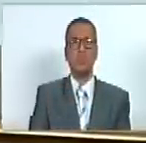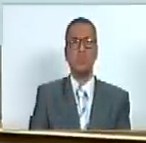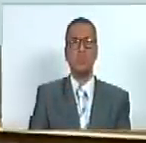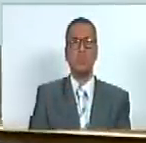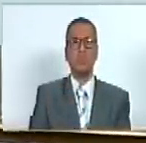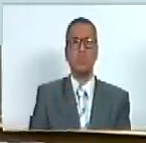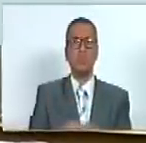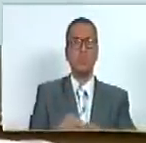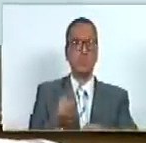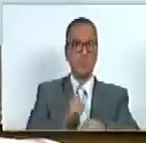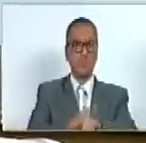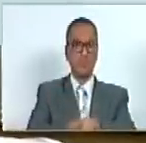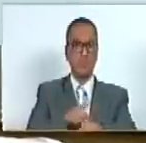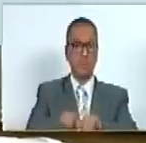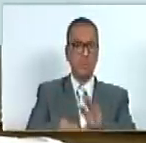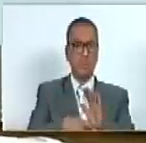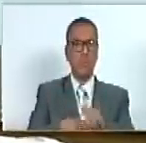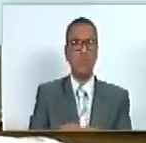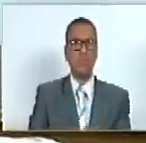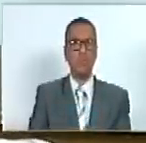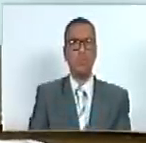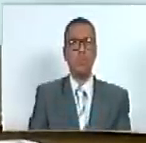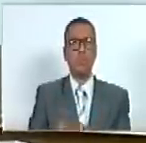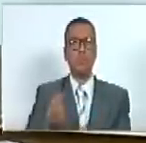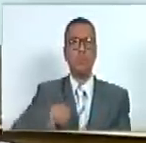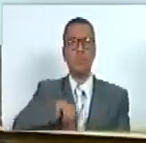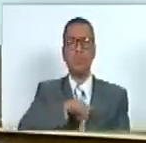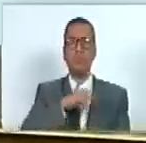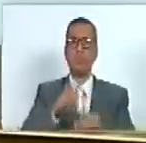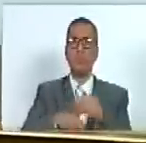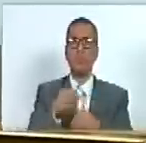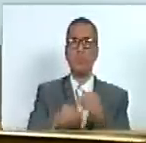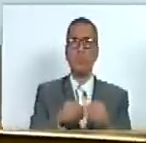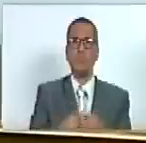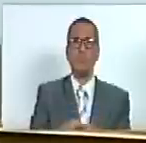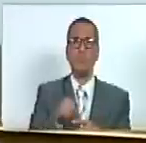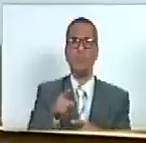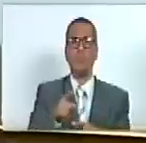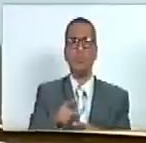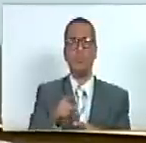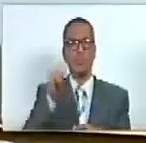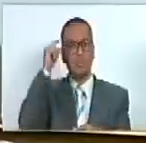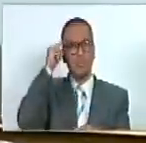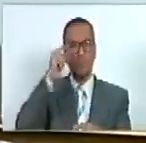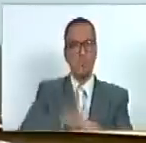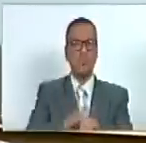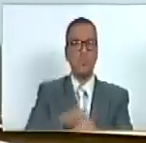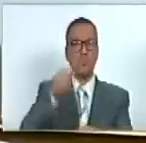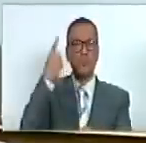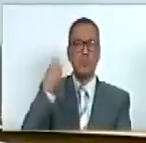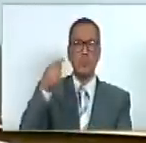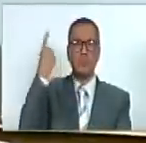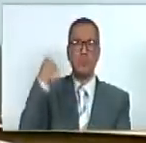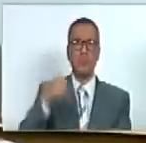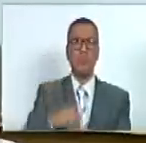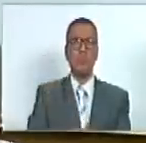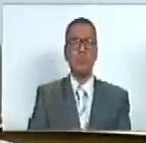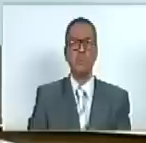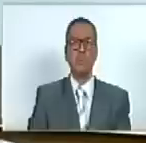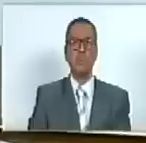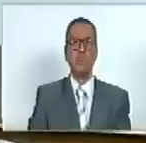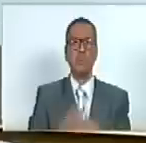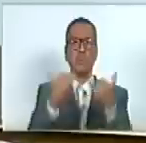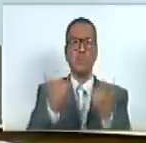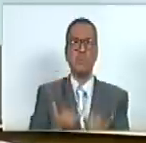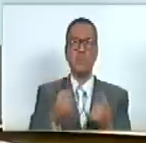cuya consecuencia estamos padeciendo desde el día de ayer. Porque